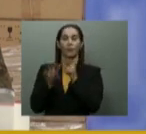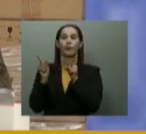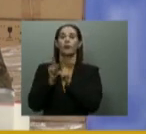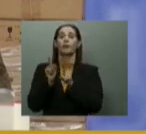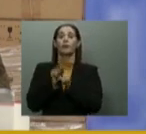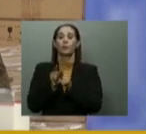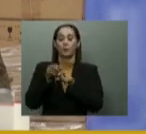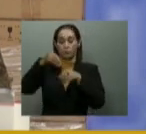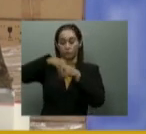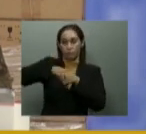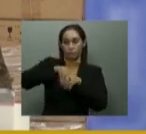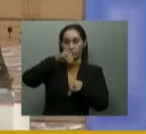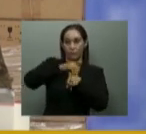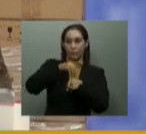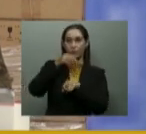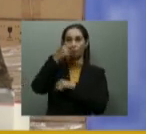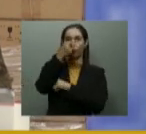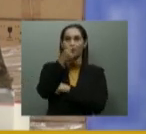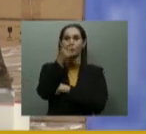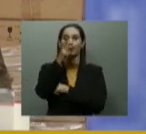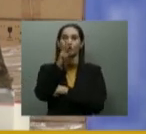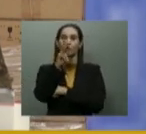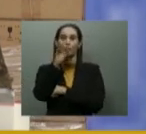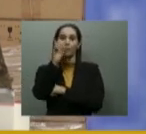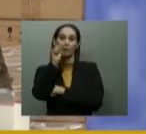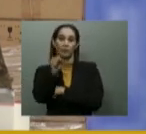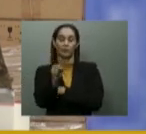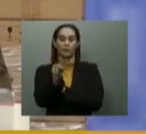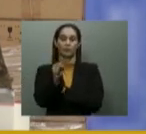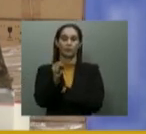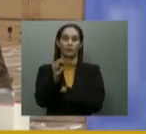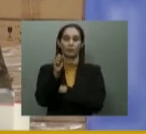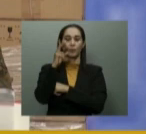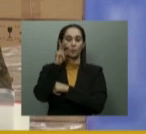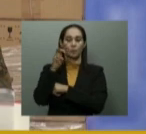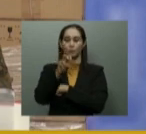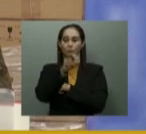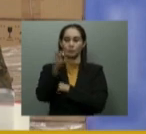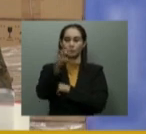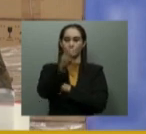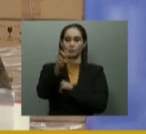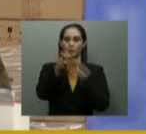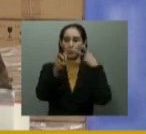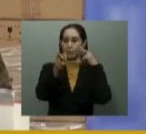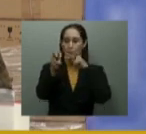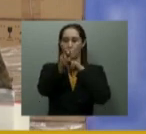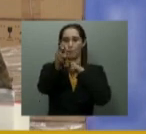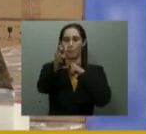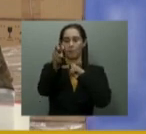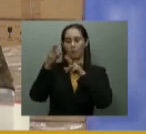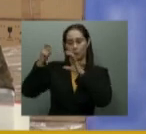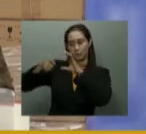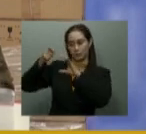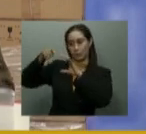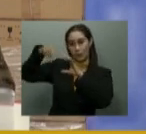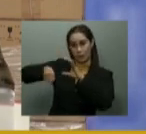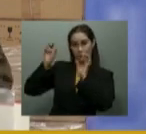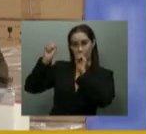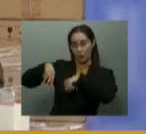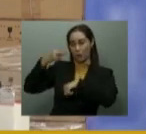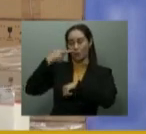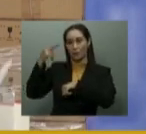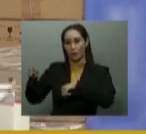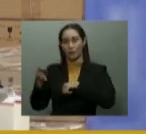medio sancocho y les ponen un uniforme y le ponen un revólver en la mano o una pistola eso es lo que está